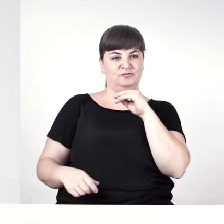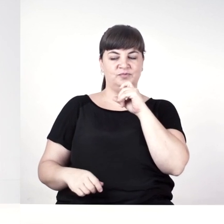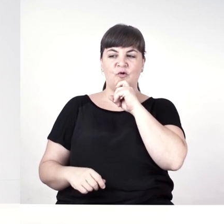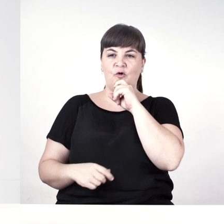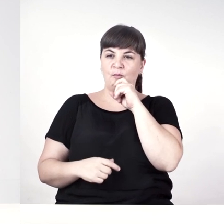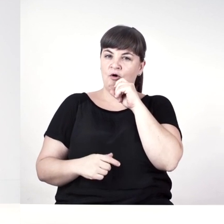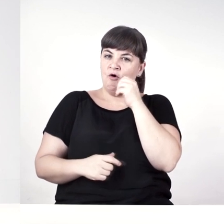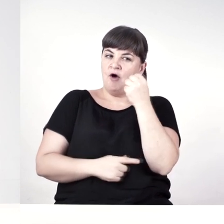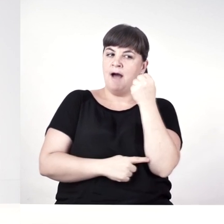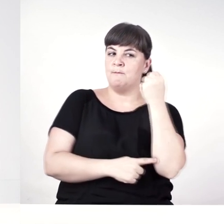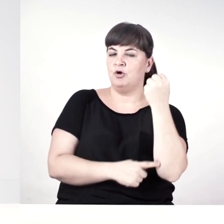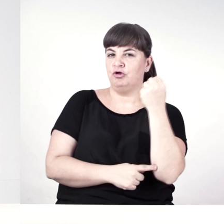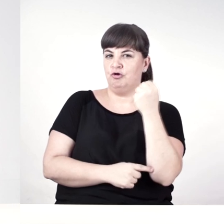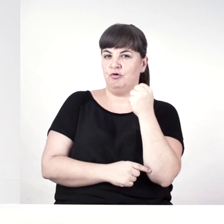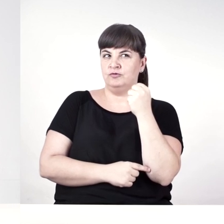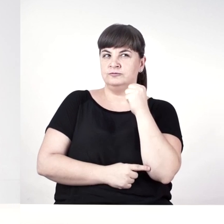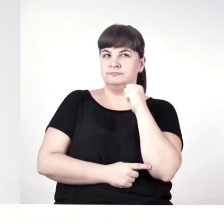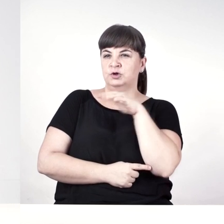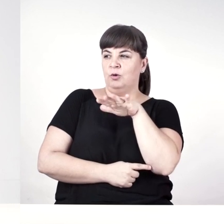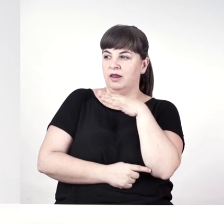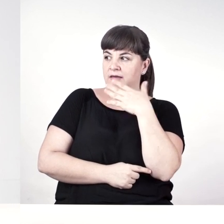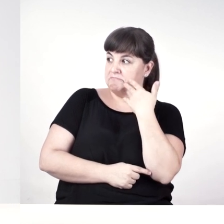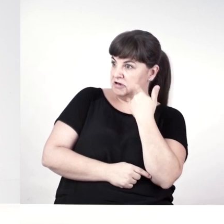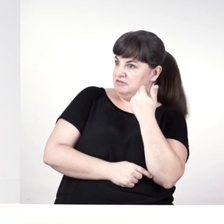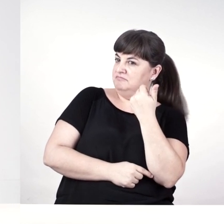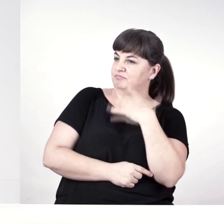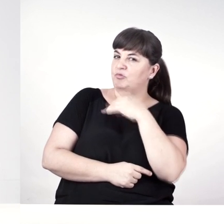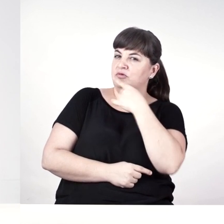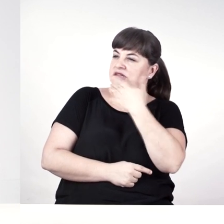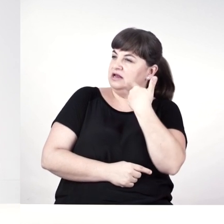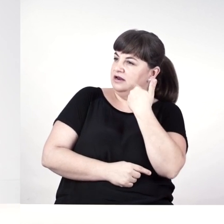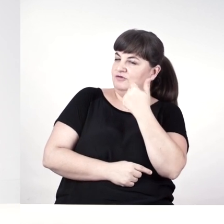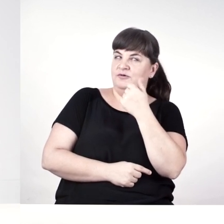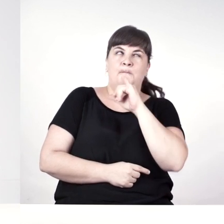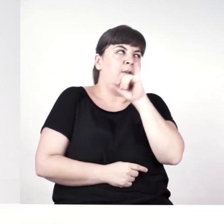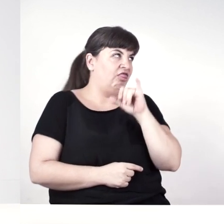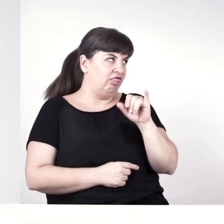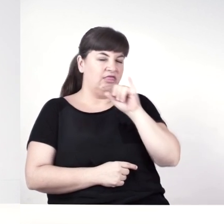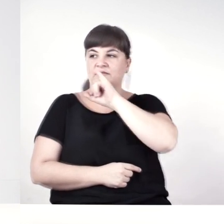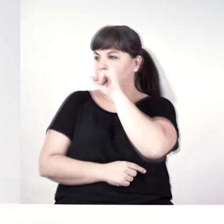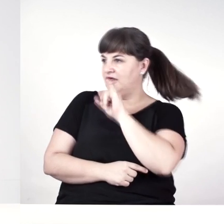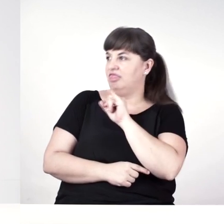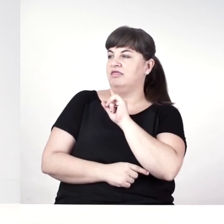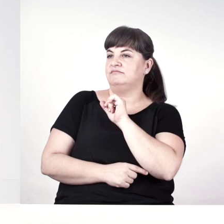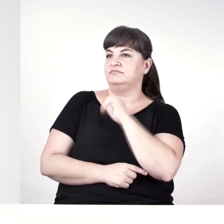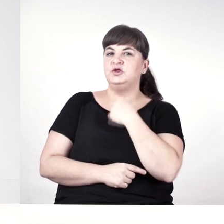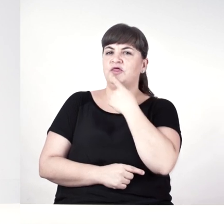un lugar de cariño. ¿Podemos decir cariño? Y paz. Y paz.